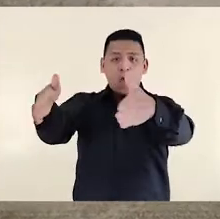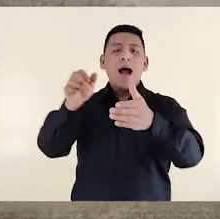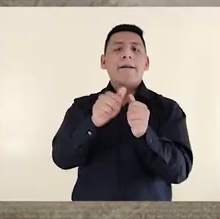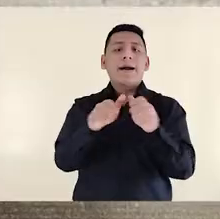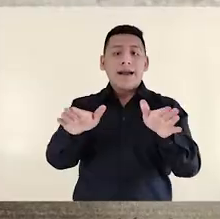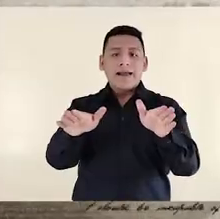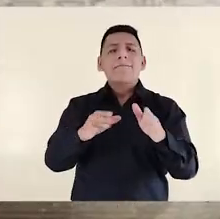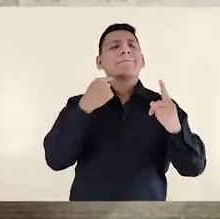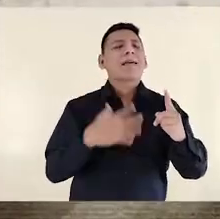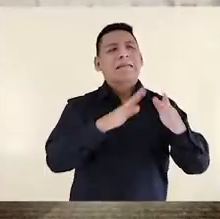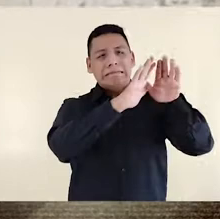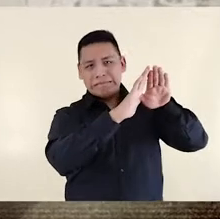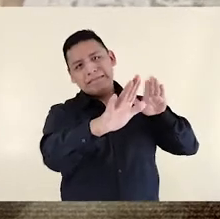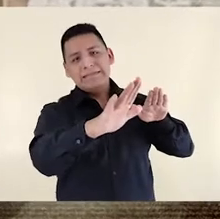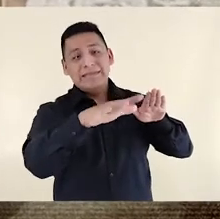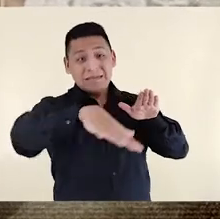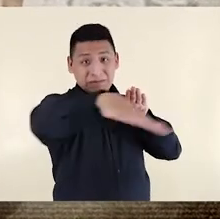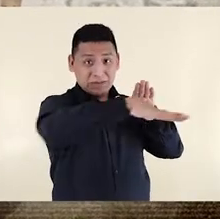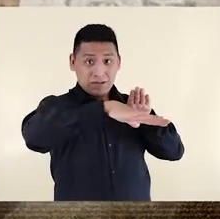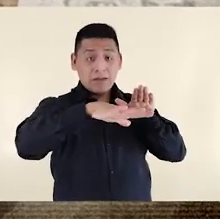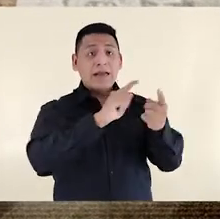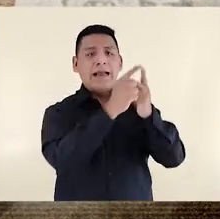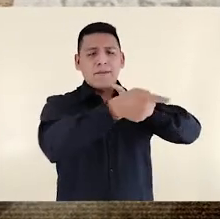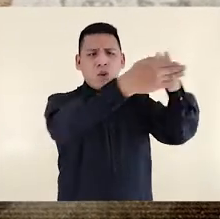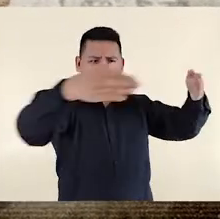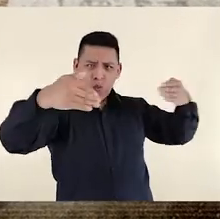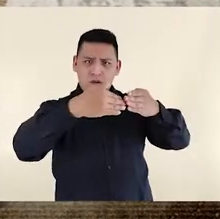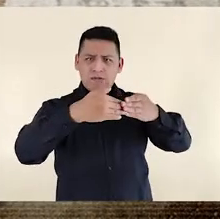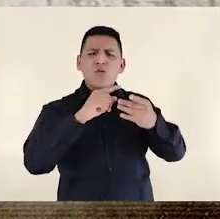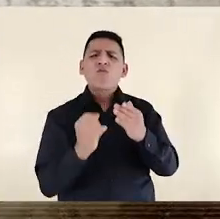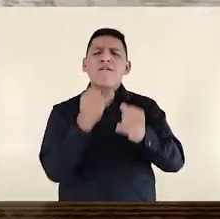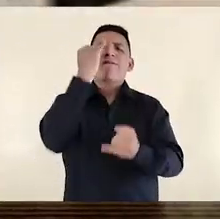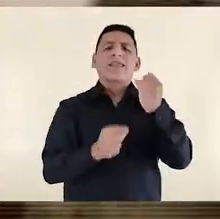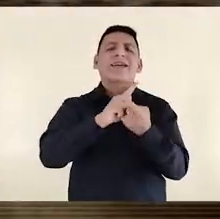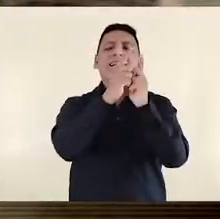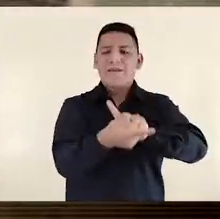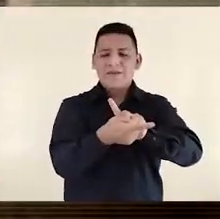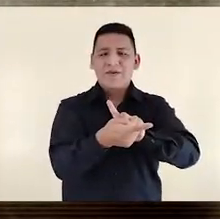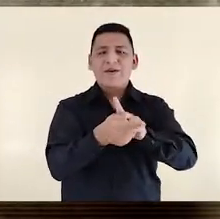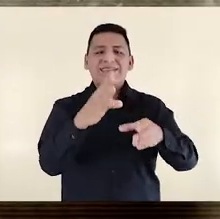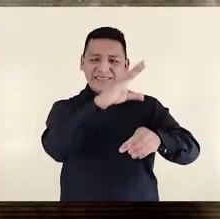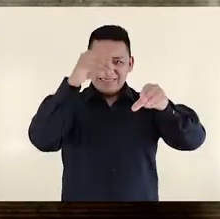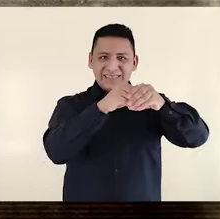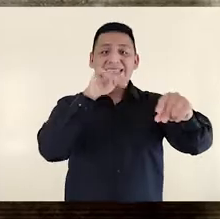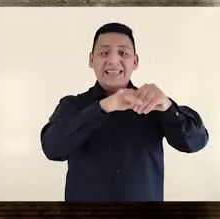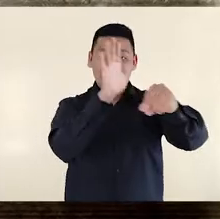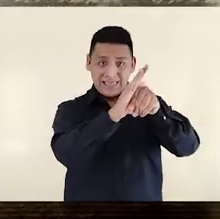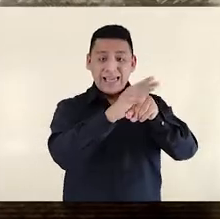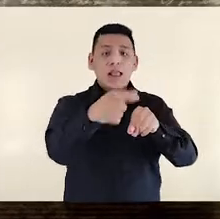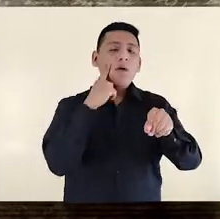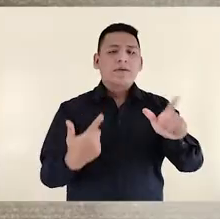Al ensancharse la avenida Bancay, pierde un frente y se modifica su original contorno trapezoidal. El último cambio es con